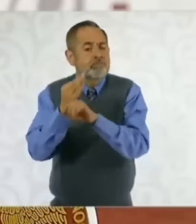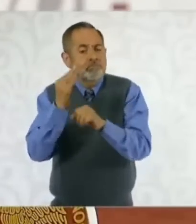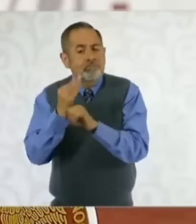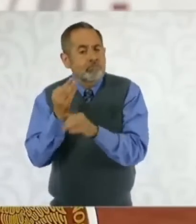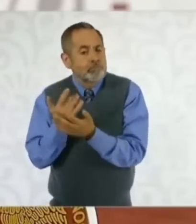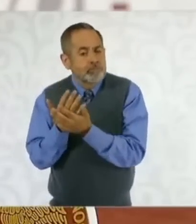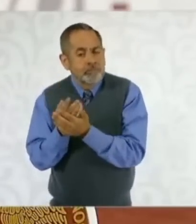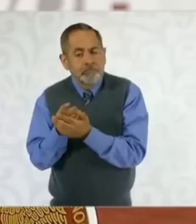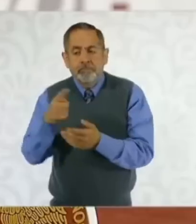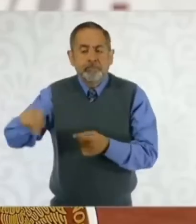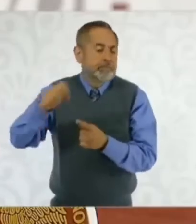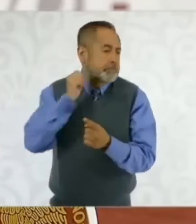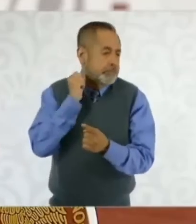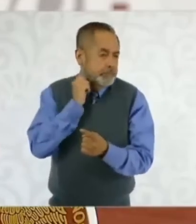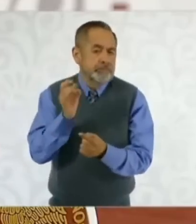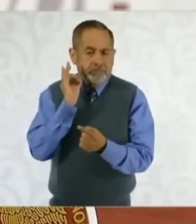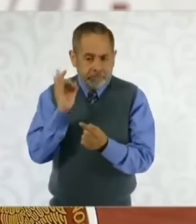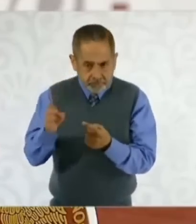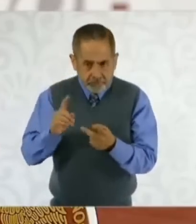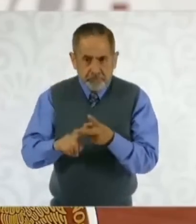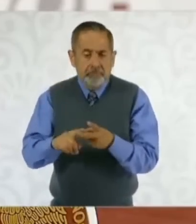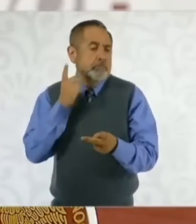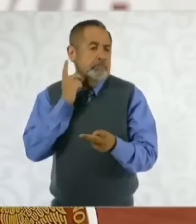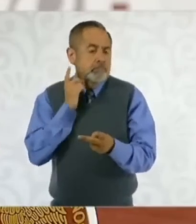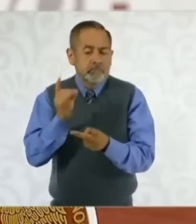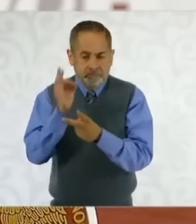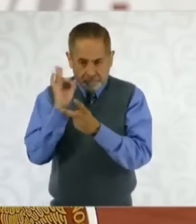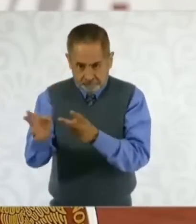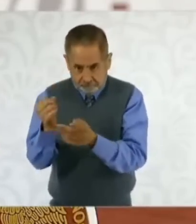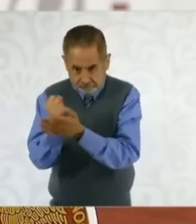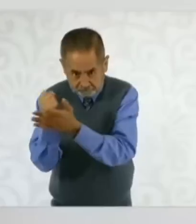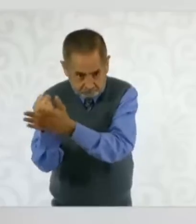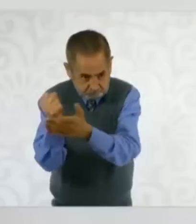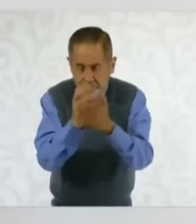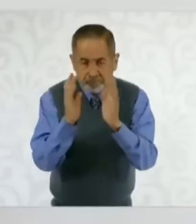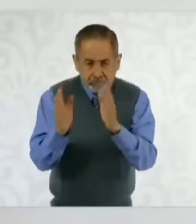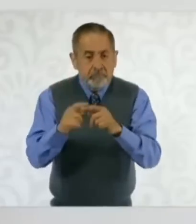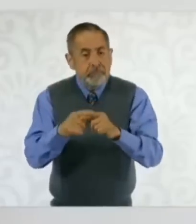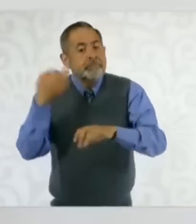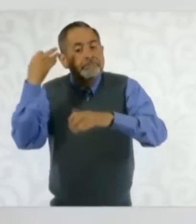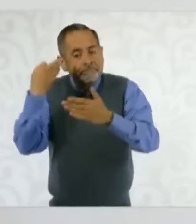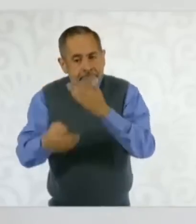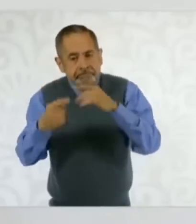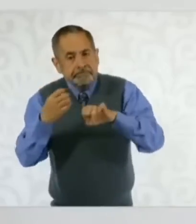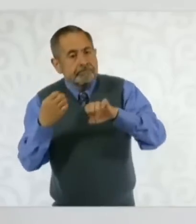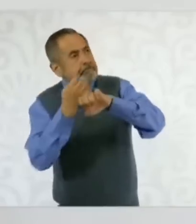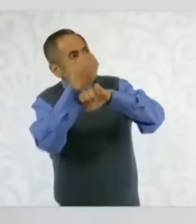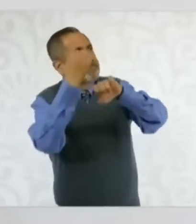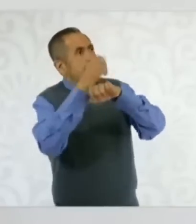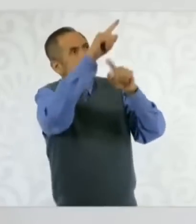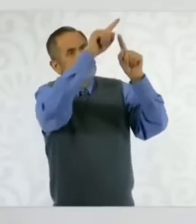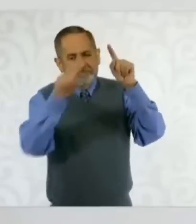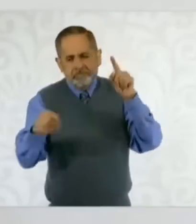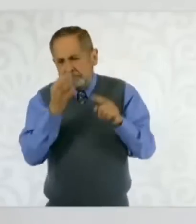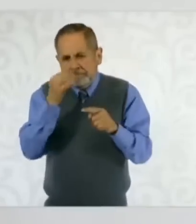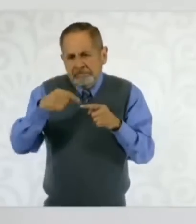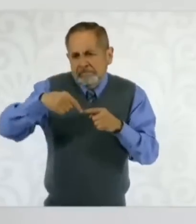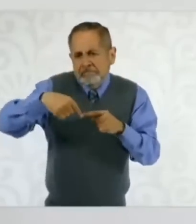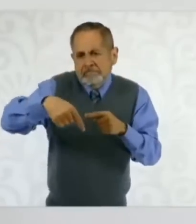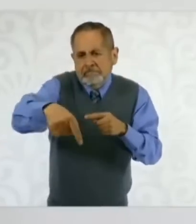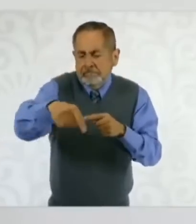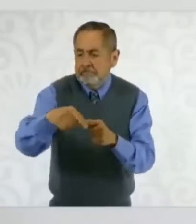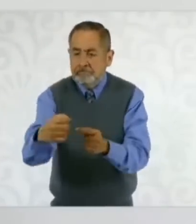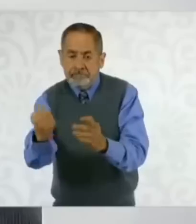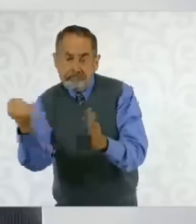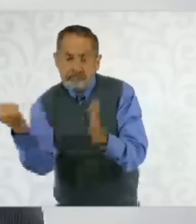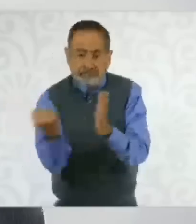aprobación por la mayoría de las legislaturas estatales, habrá de ocurrir en las próximas horas. Cuando ello